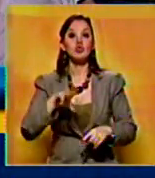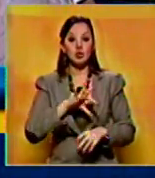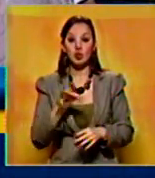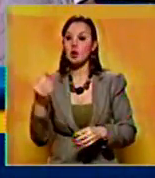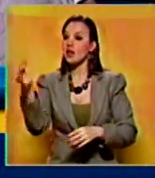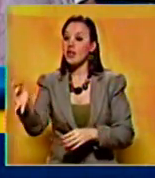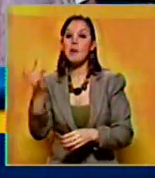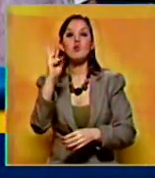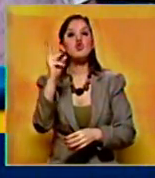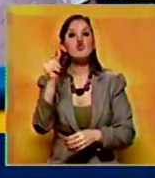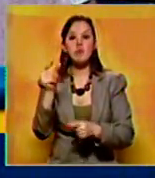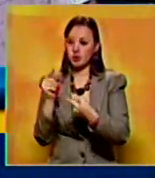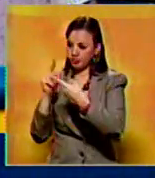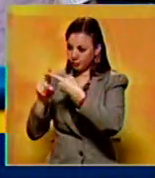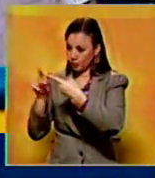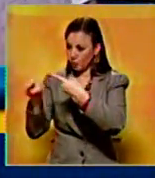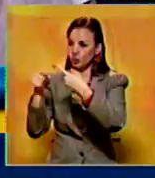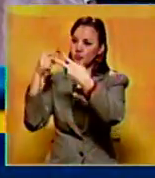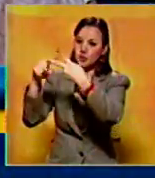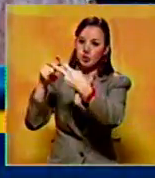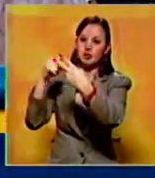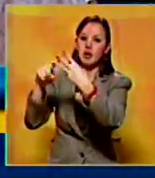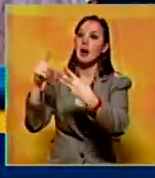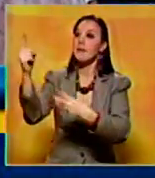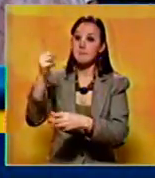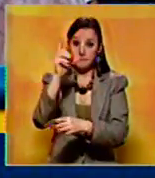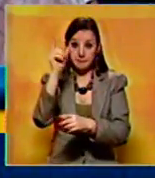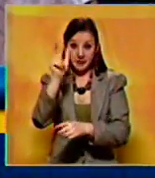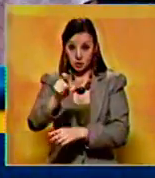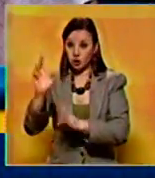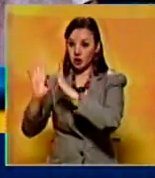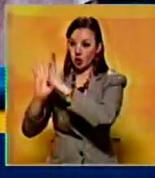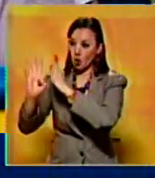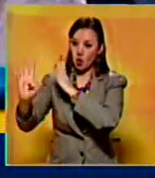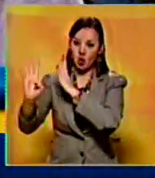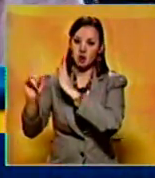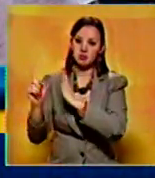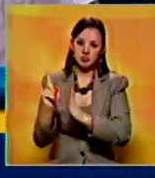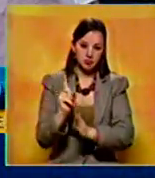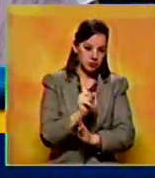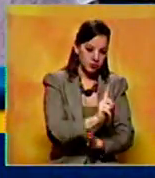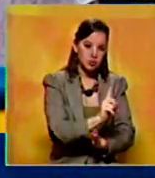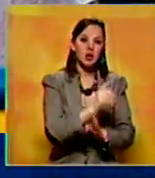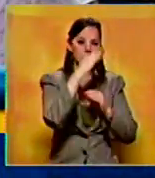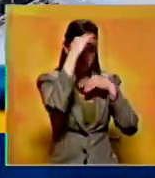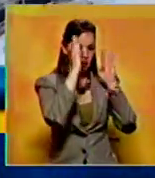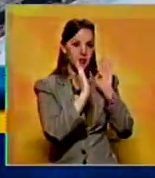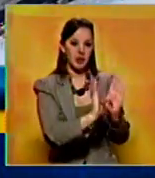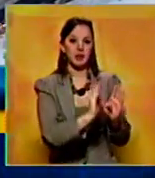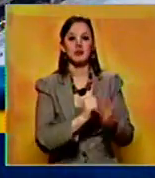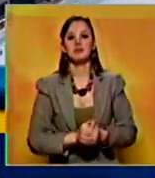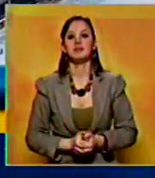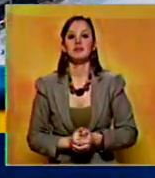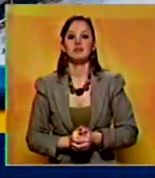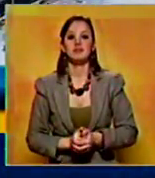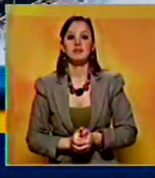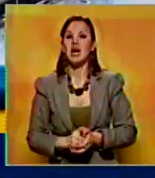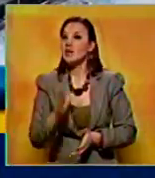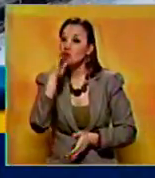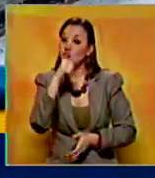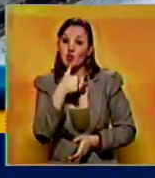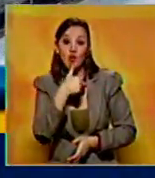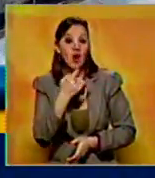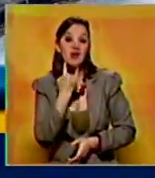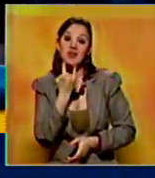un número. ¿Okay? La persona va entrando con ese número en nuestro servicentro y es atendido en ese orden de llegada. Con la escasez se